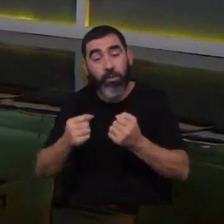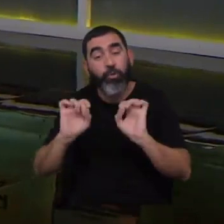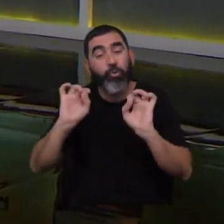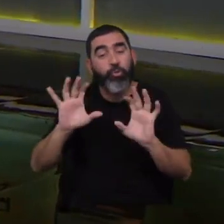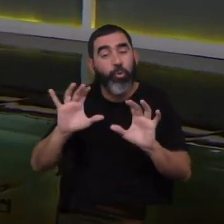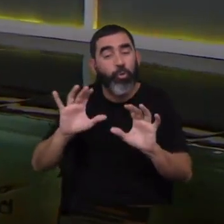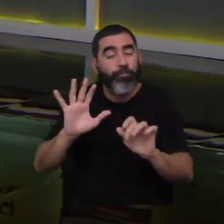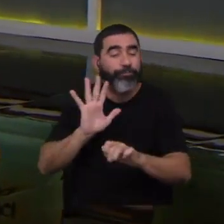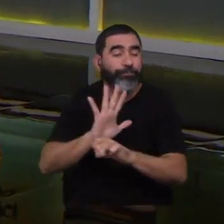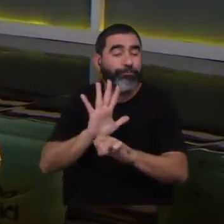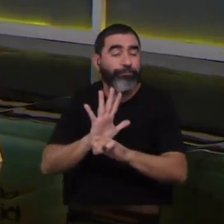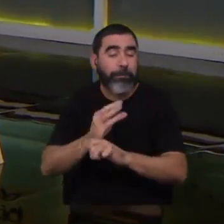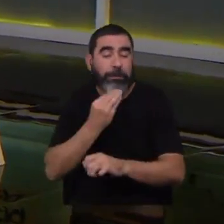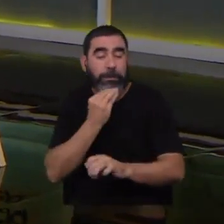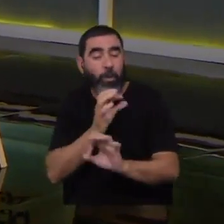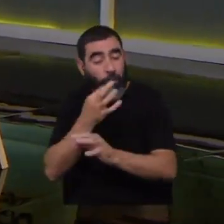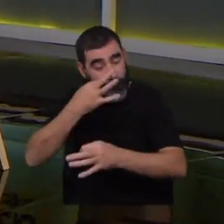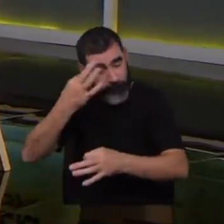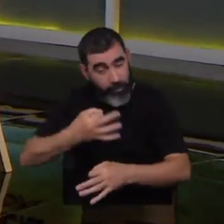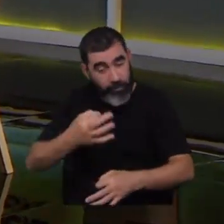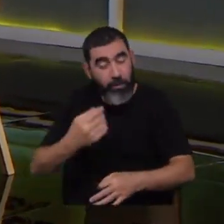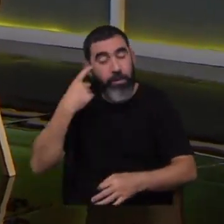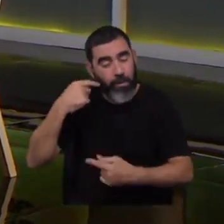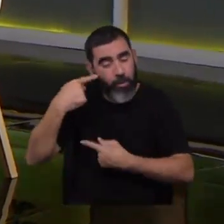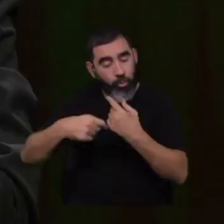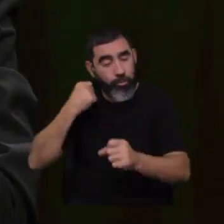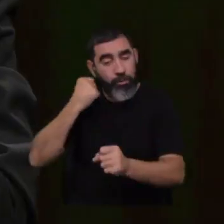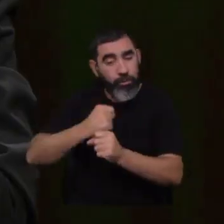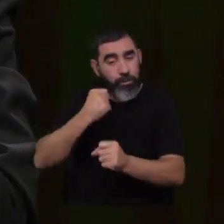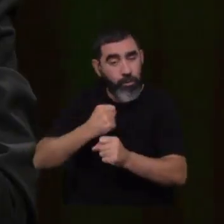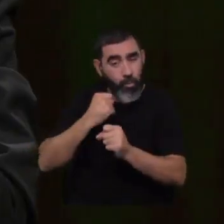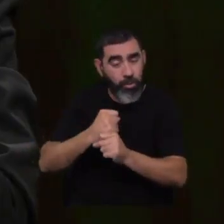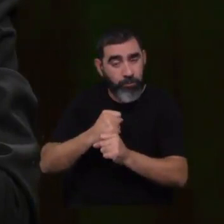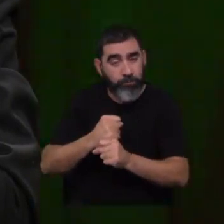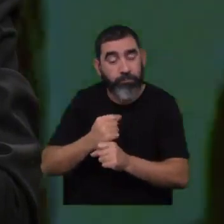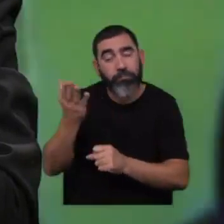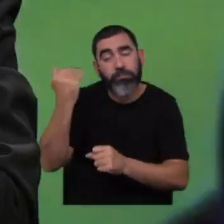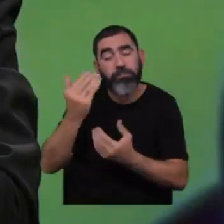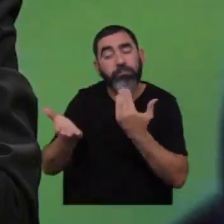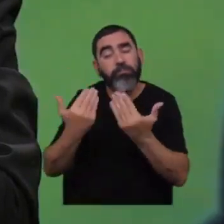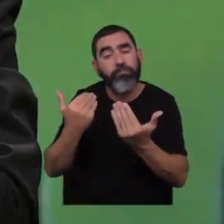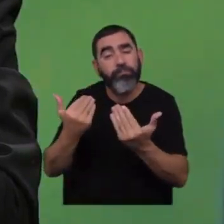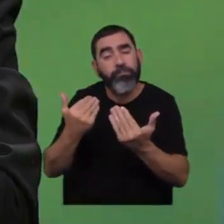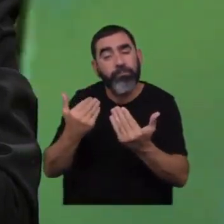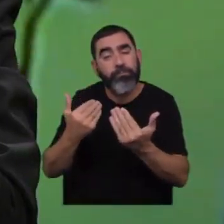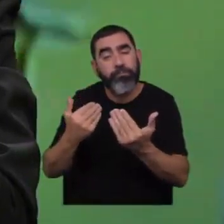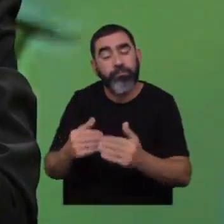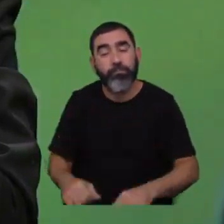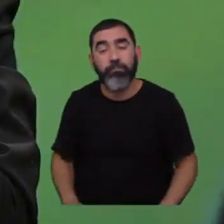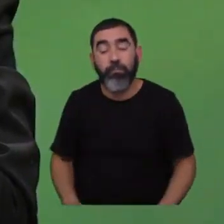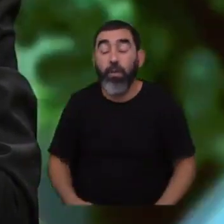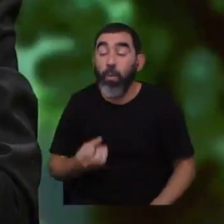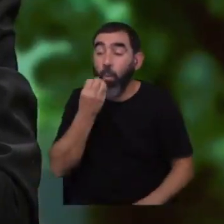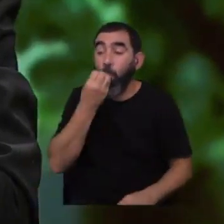o realmente...? No, la idea es justamente seguir trabajando en esto. El otro día decíamos que era un